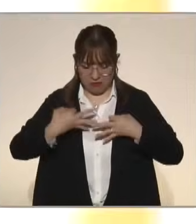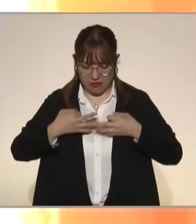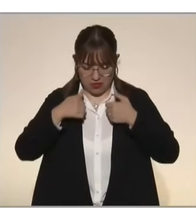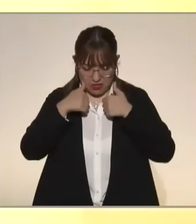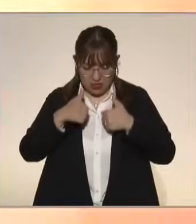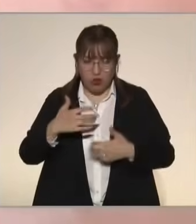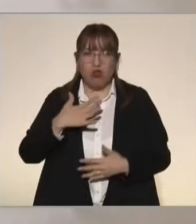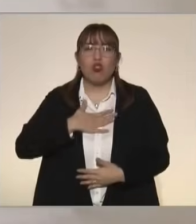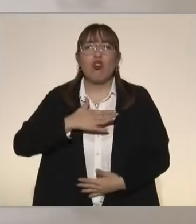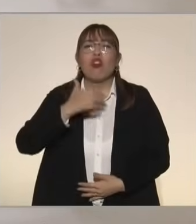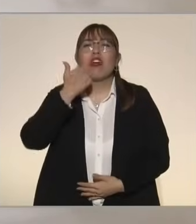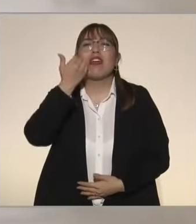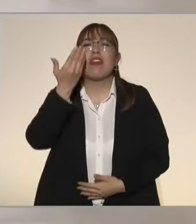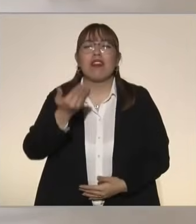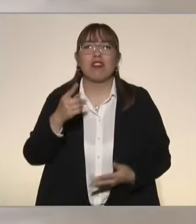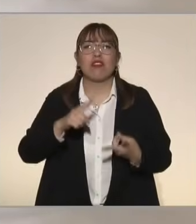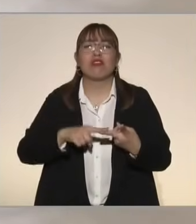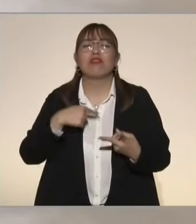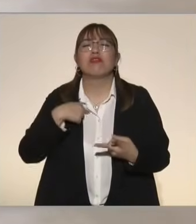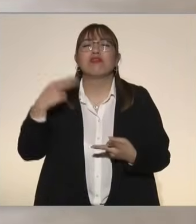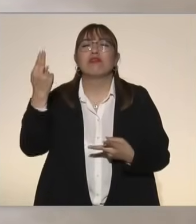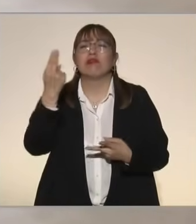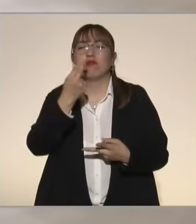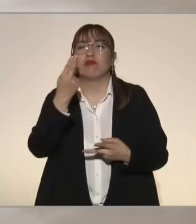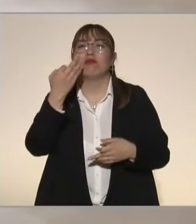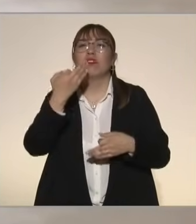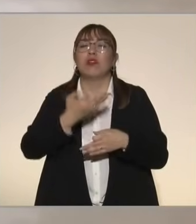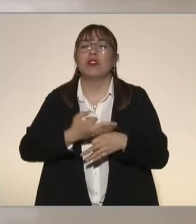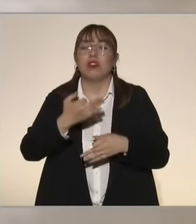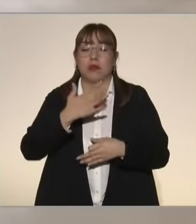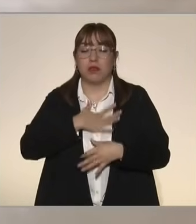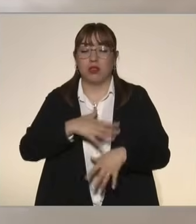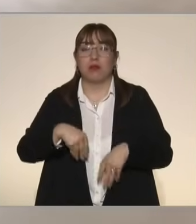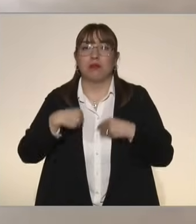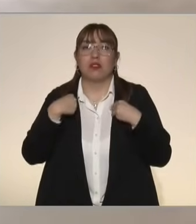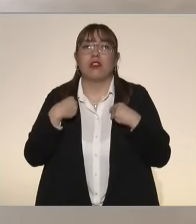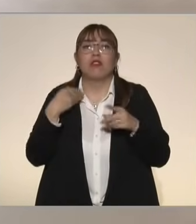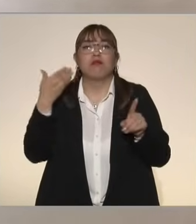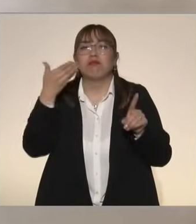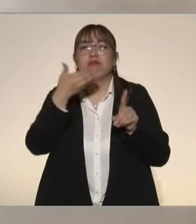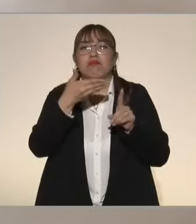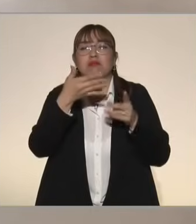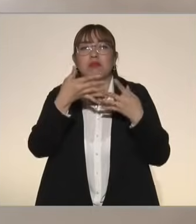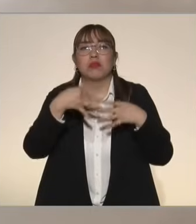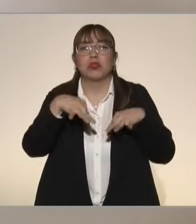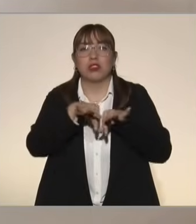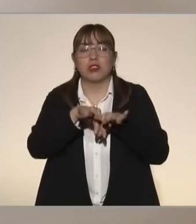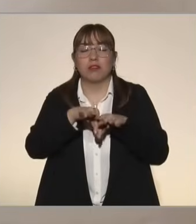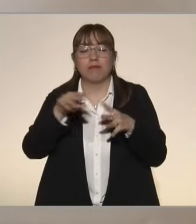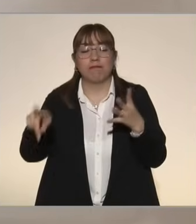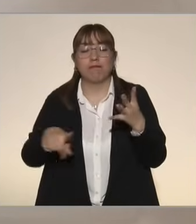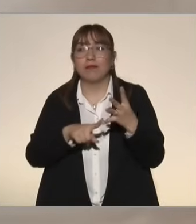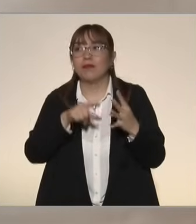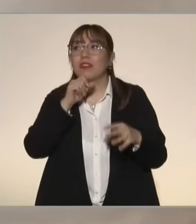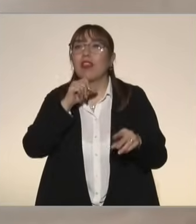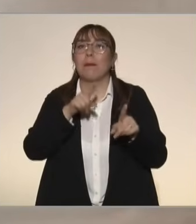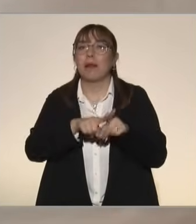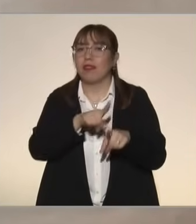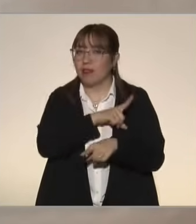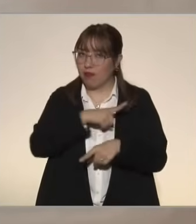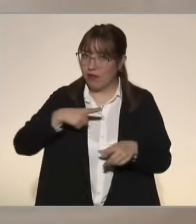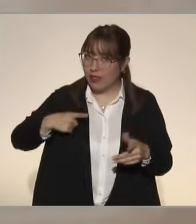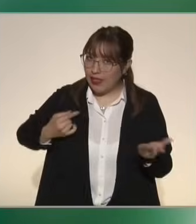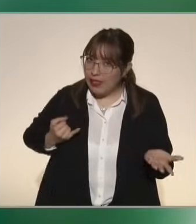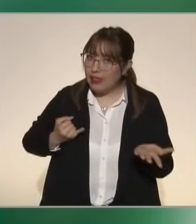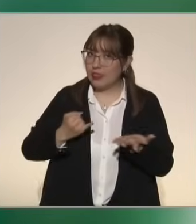quiero, yo qué necesito y qué demanda ahorita la vida de mí. Y bueno, decidir. Aquí lo más importante es la capacidad